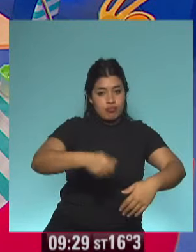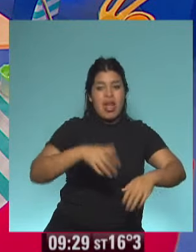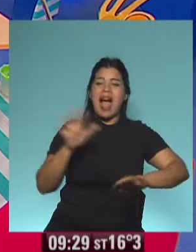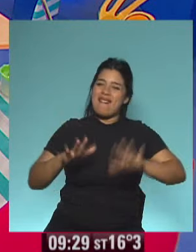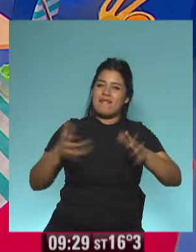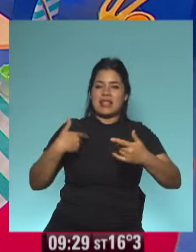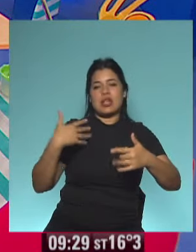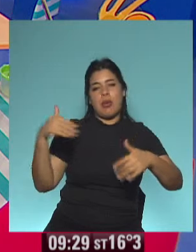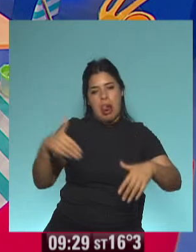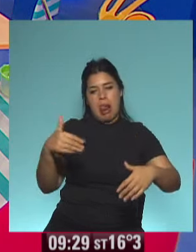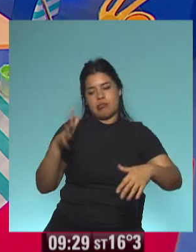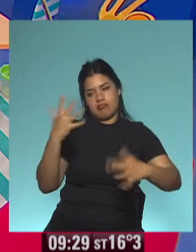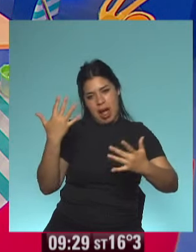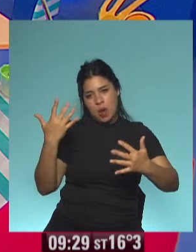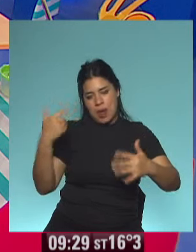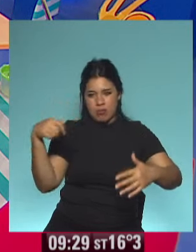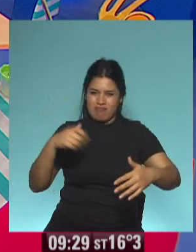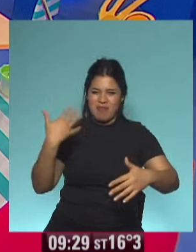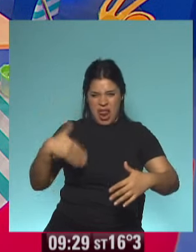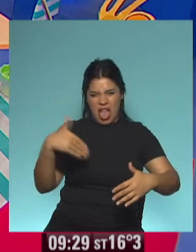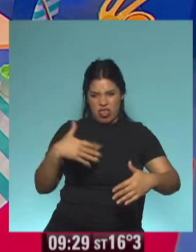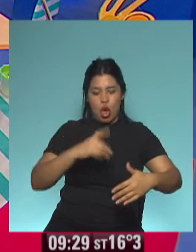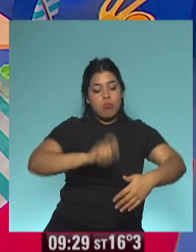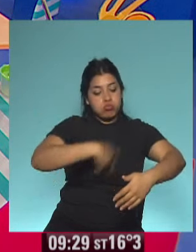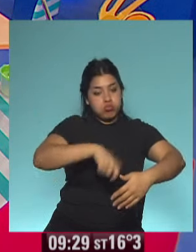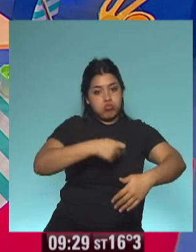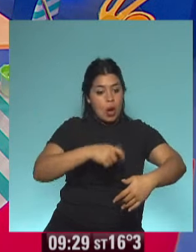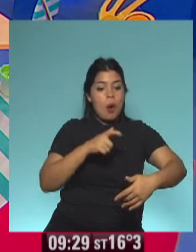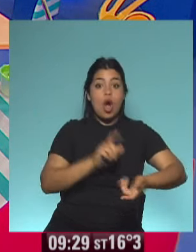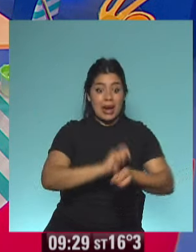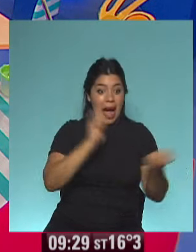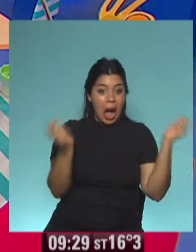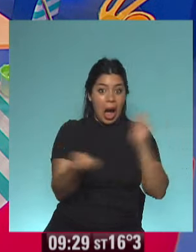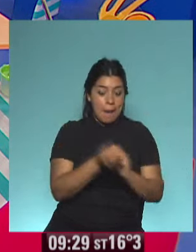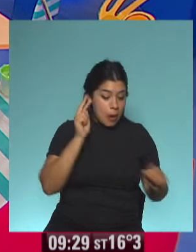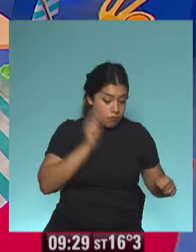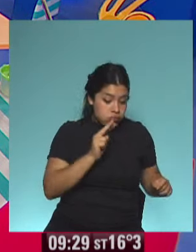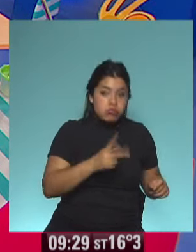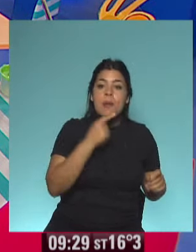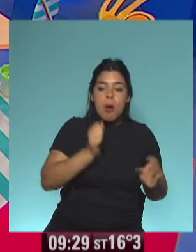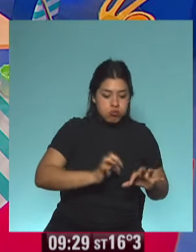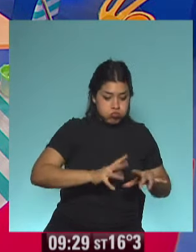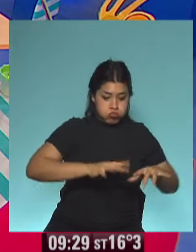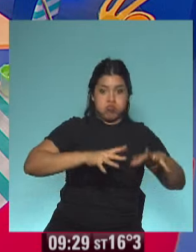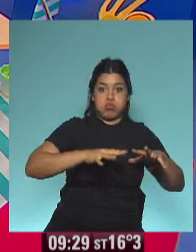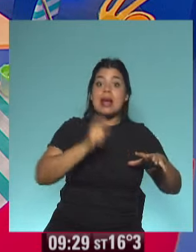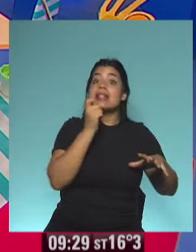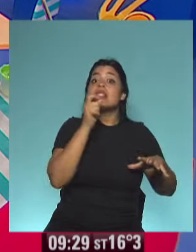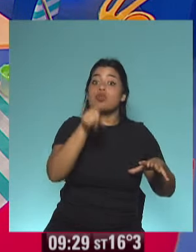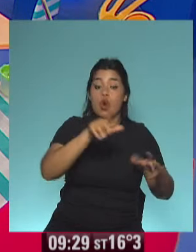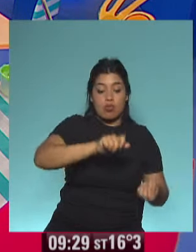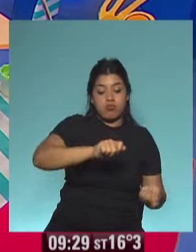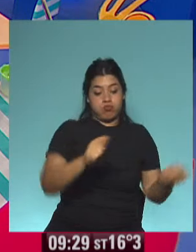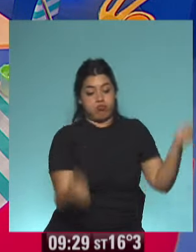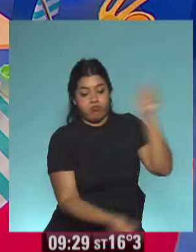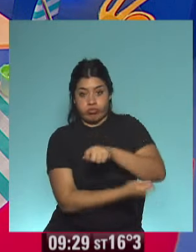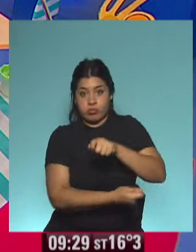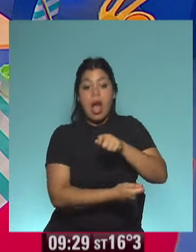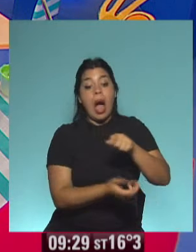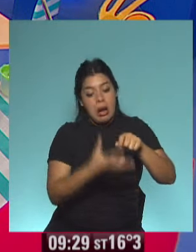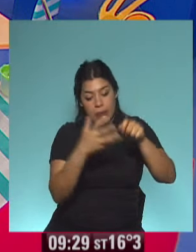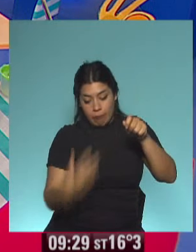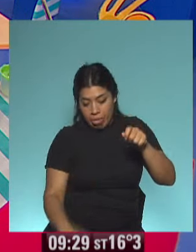lento, después queda como una espuma. Sí. Que si uno da vuelta el bowl, no se tiene que caer. Ahí uno se da cuenta que bueno, ya va